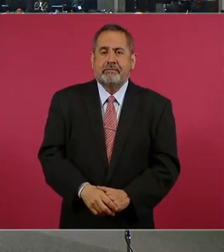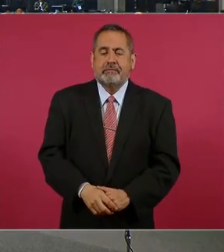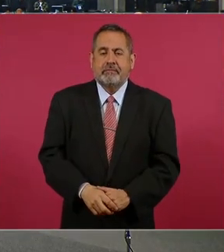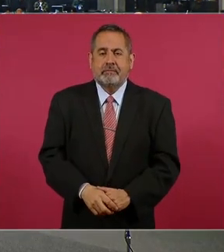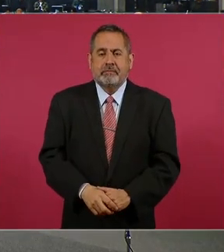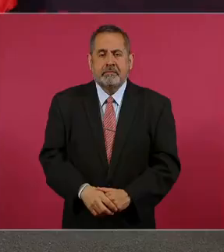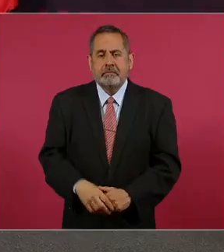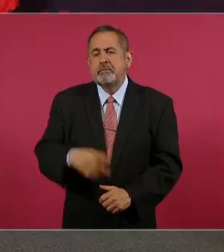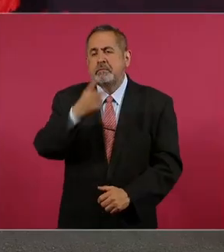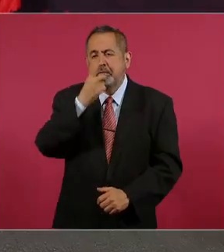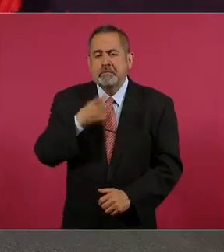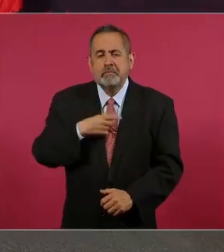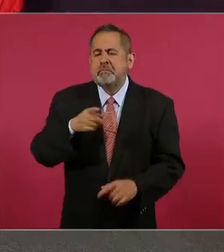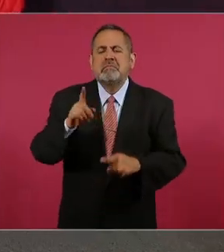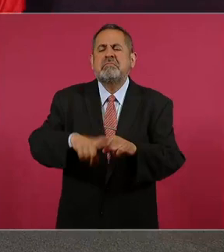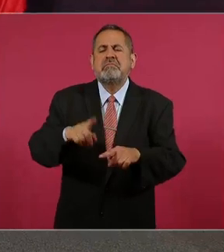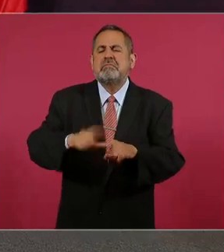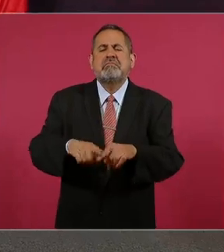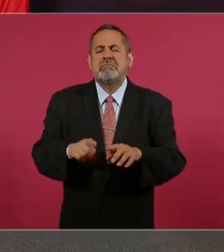Dígame alguien